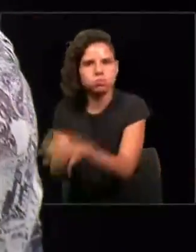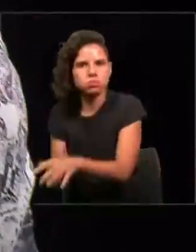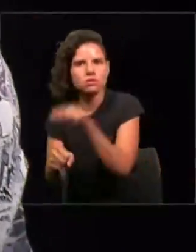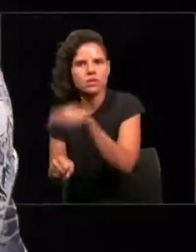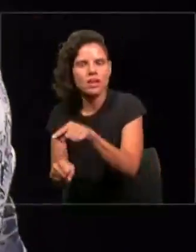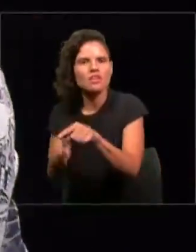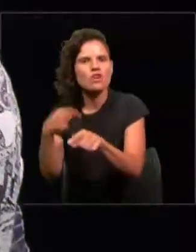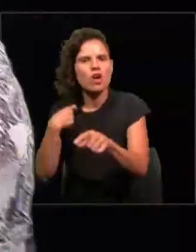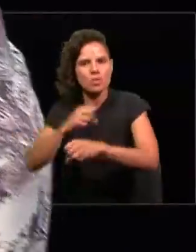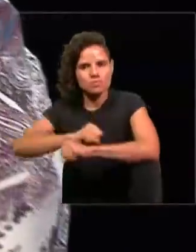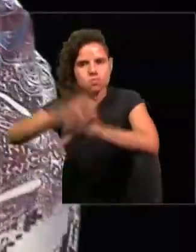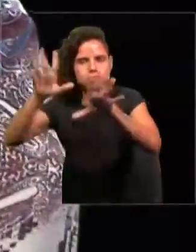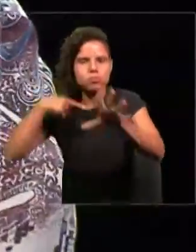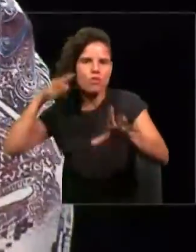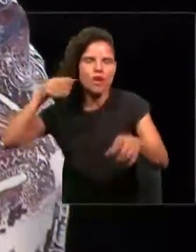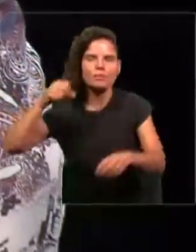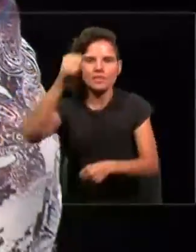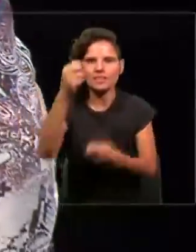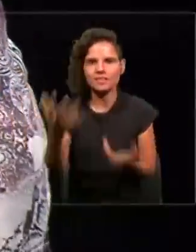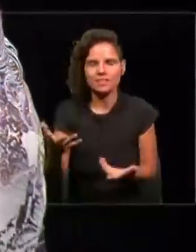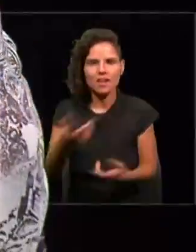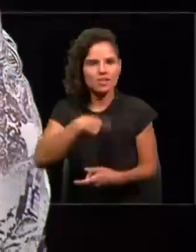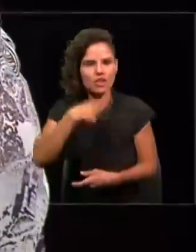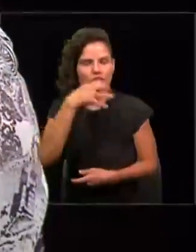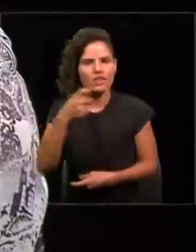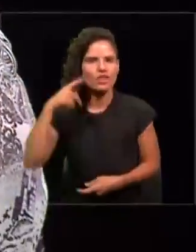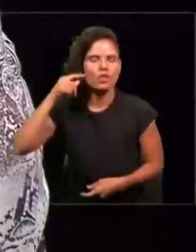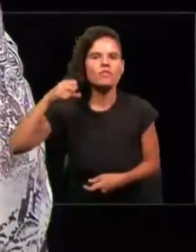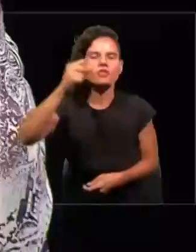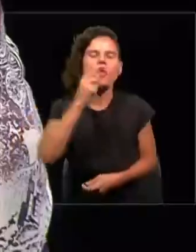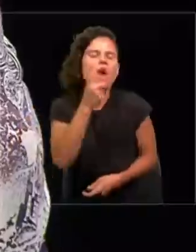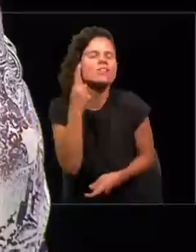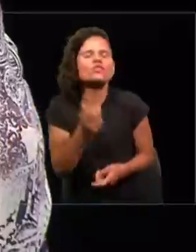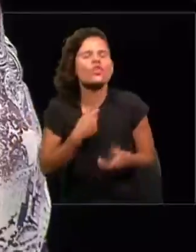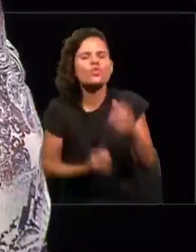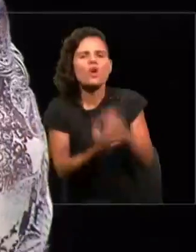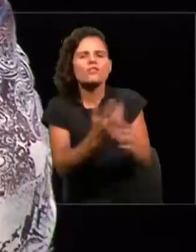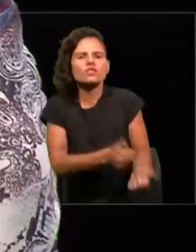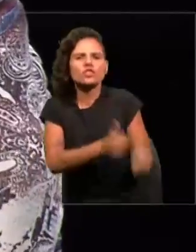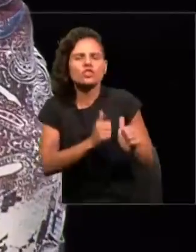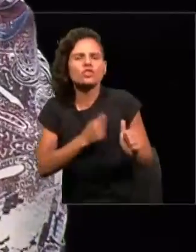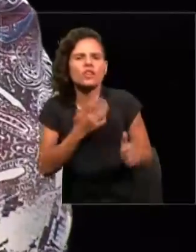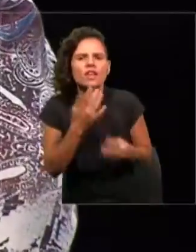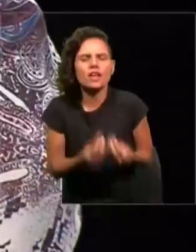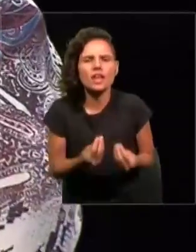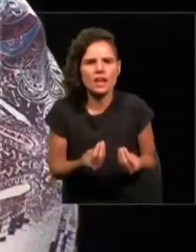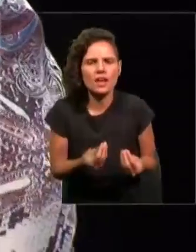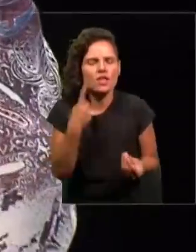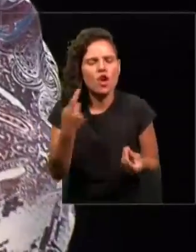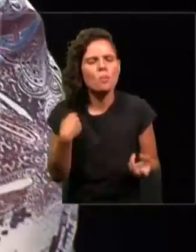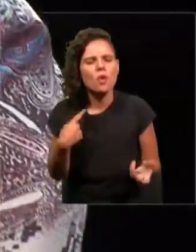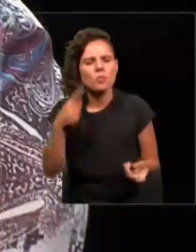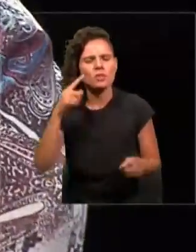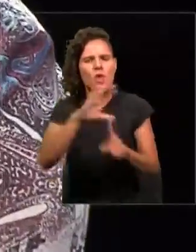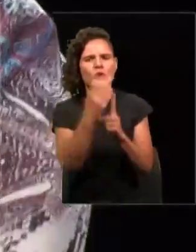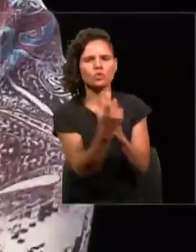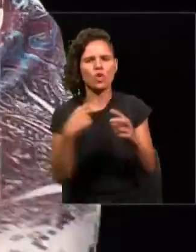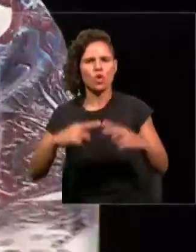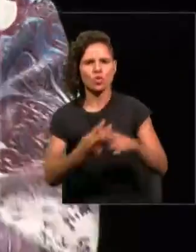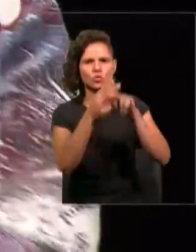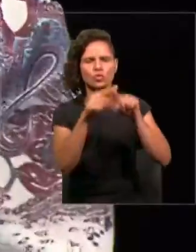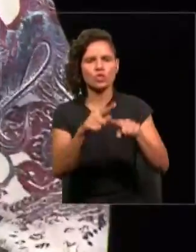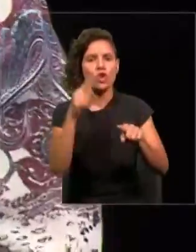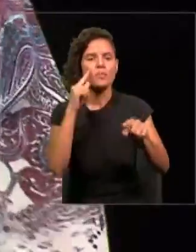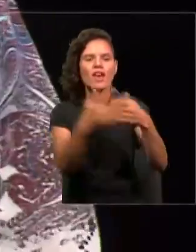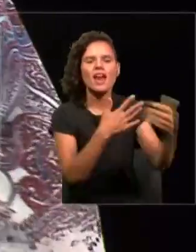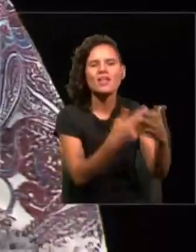más adentradas en lo que serían los nuevos sortilegios acerca de la construcción cultural de